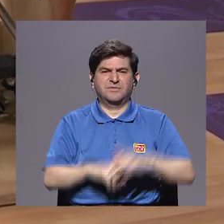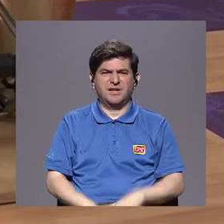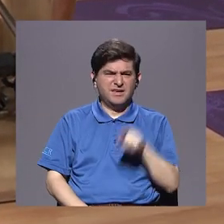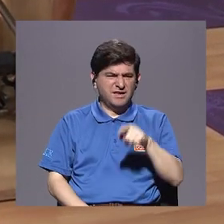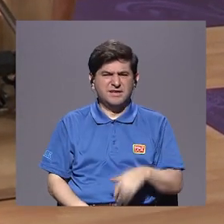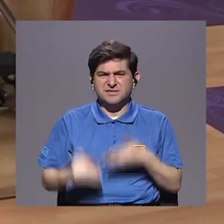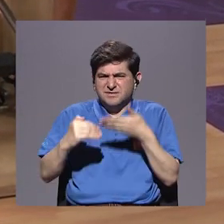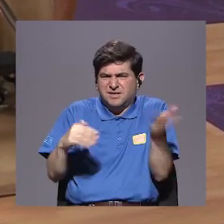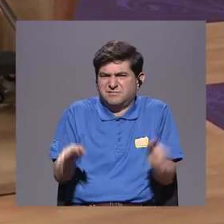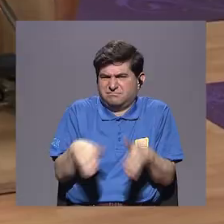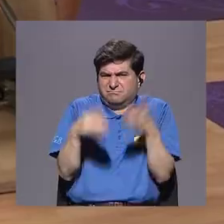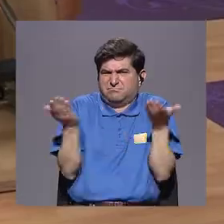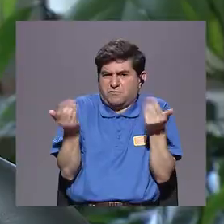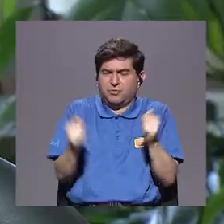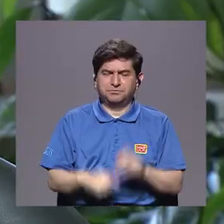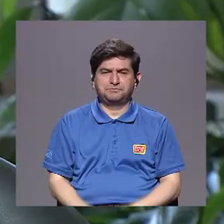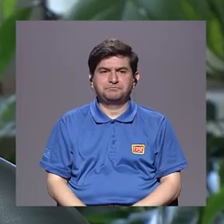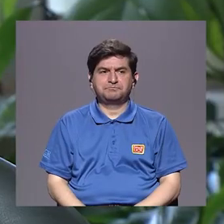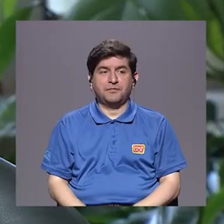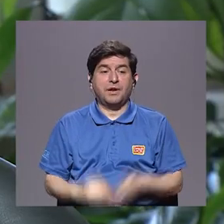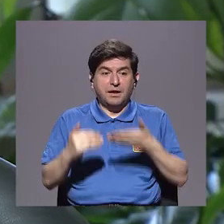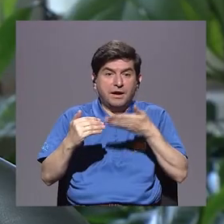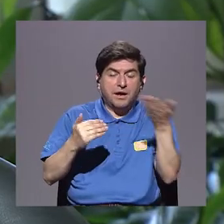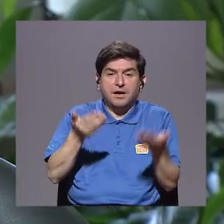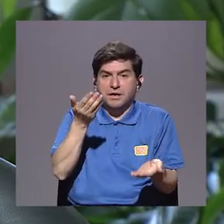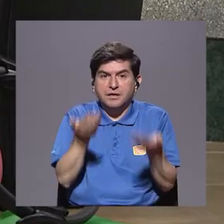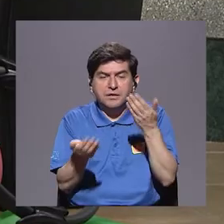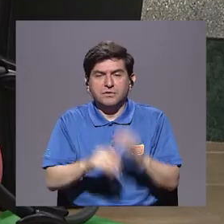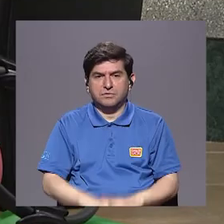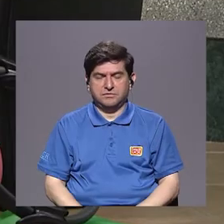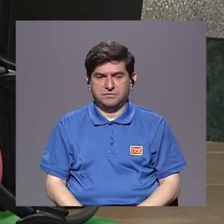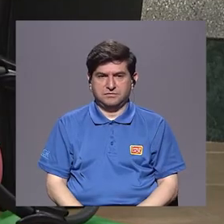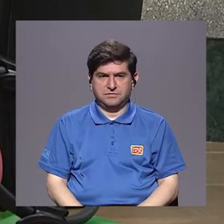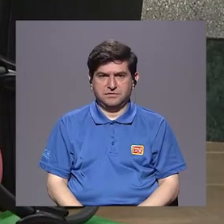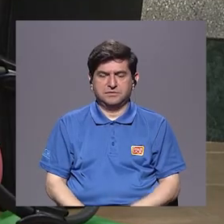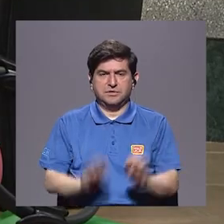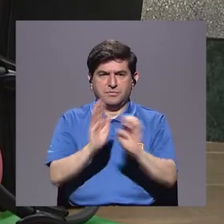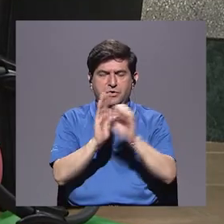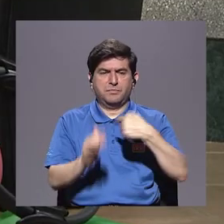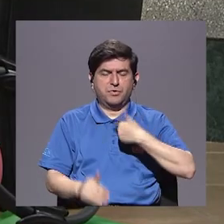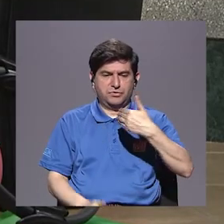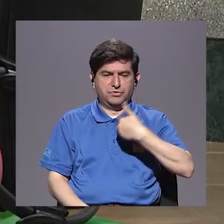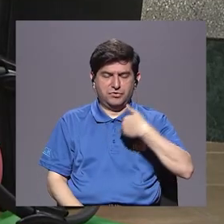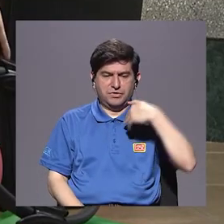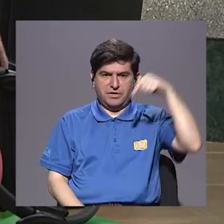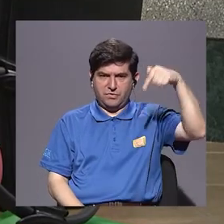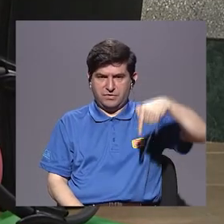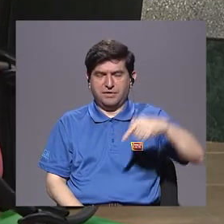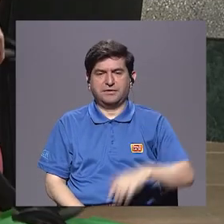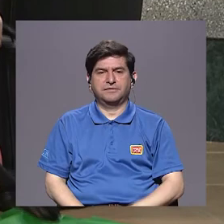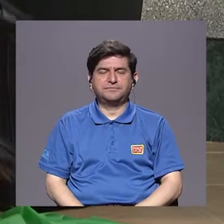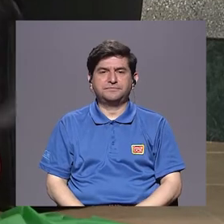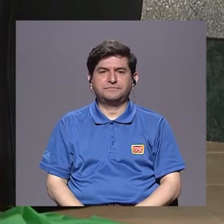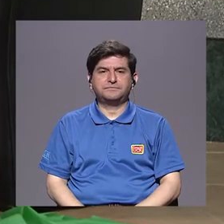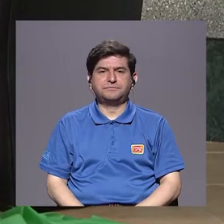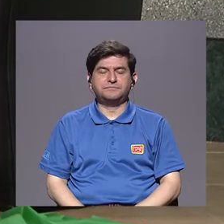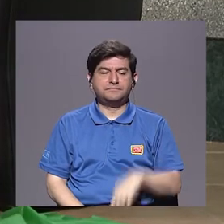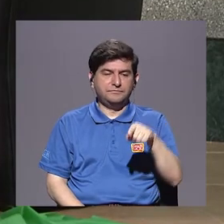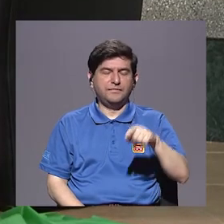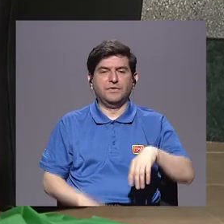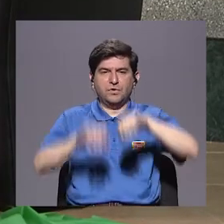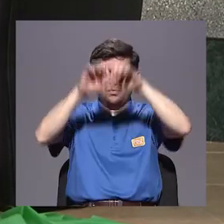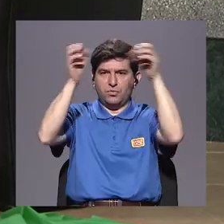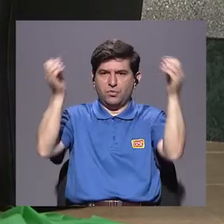¿Y cómo son estos accesorios? Ok, bueno, hay accesorios que son, bueno, yo tengo acá un